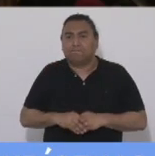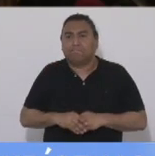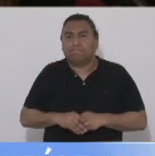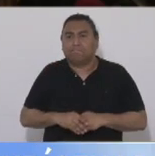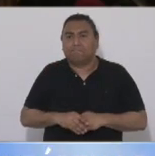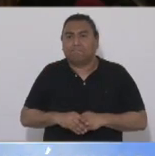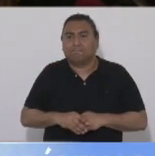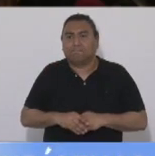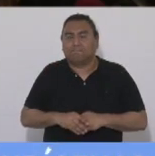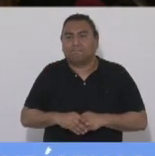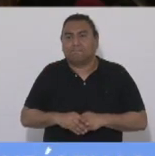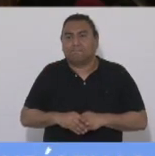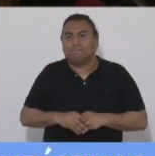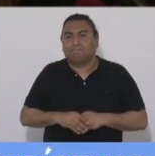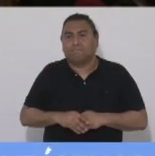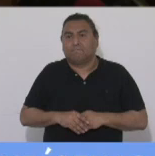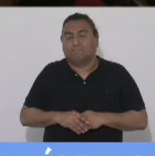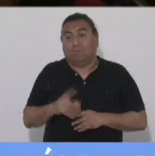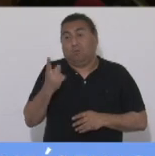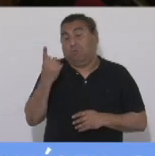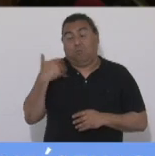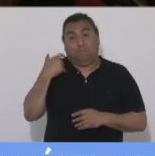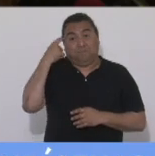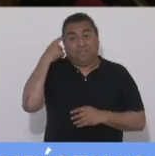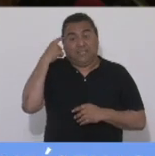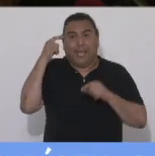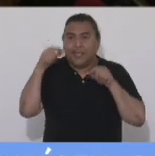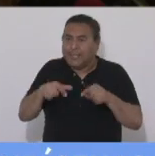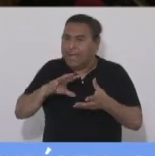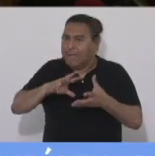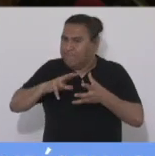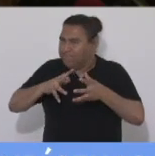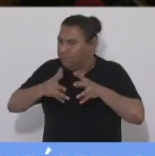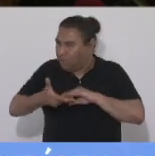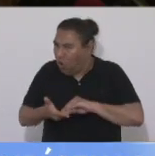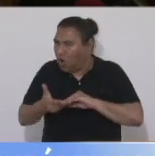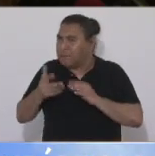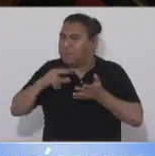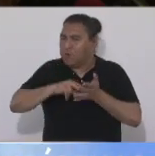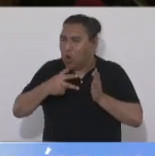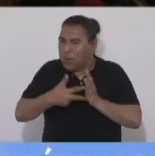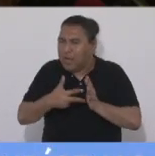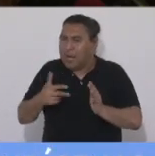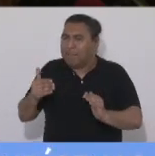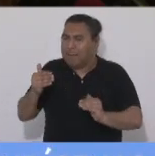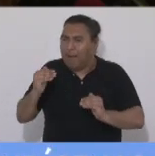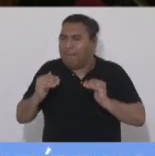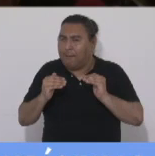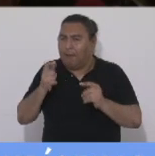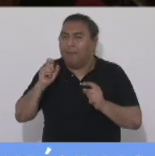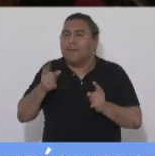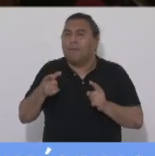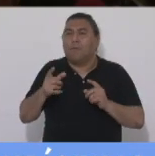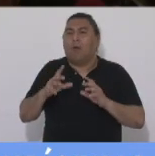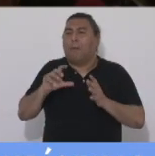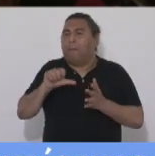Cuando uno toma dimensión de esta escala de problemas que trascienden a las naciones y que son